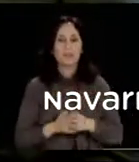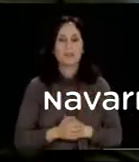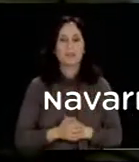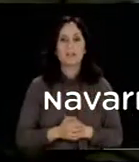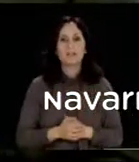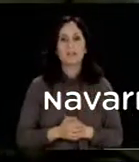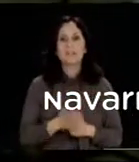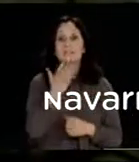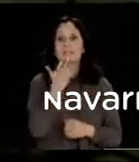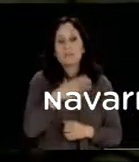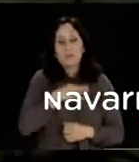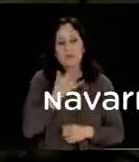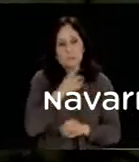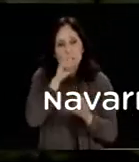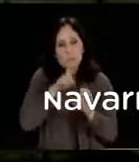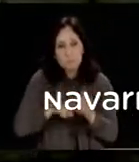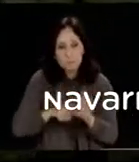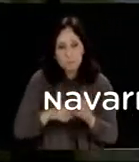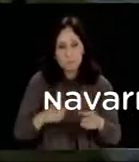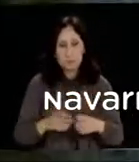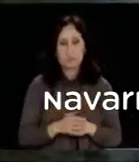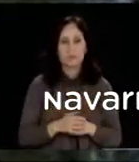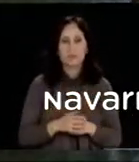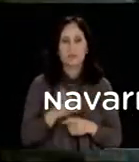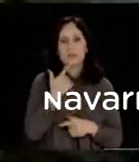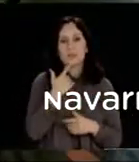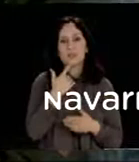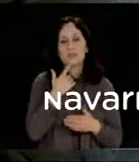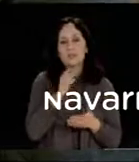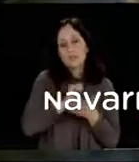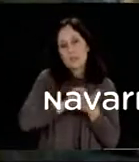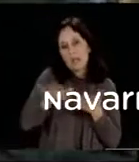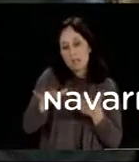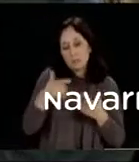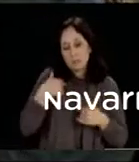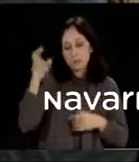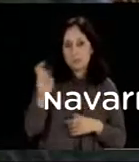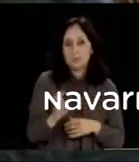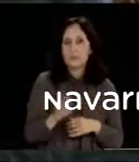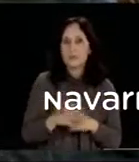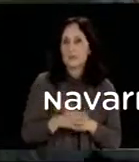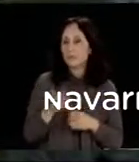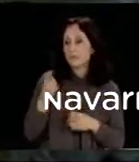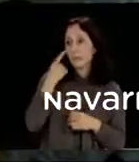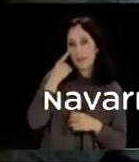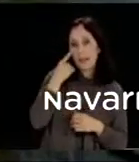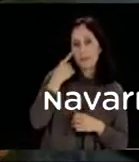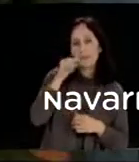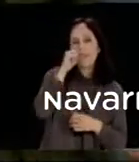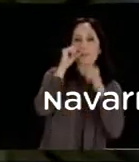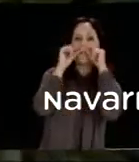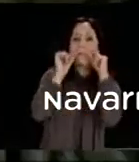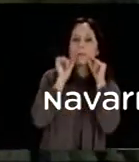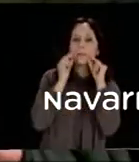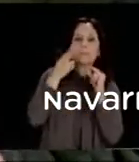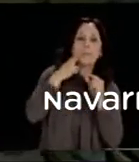a ver si podemos salir. Y nosotros gratis nos ofrecemos. Vamos a pegar el bigote, que si no se nos va a caer. Le